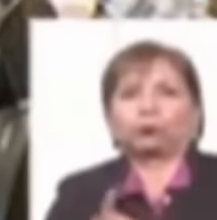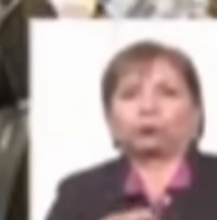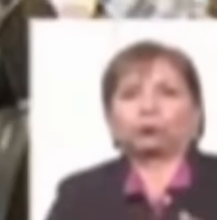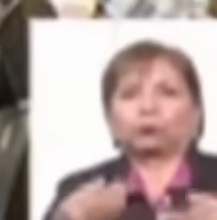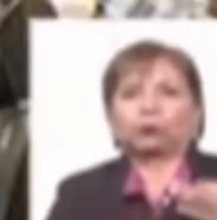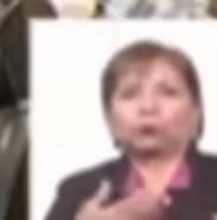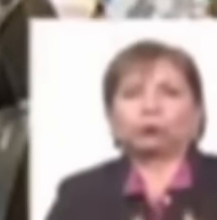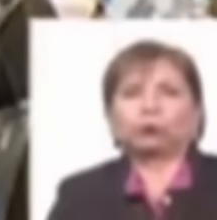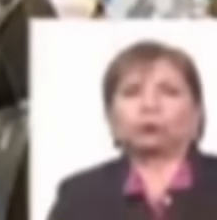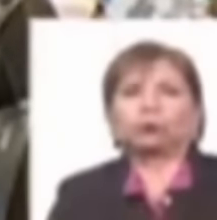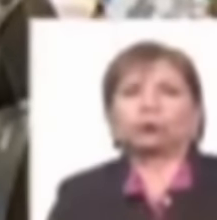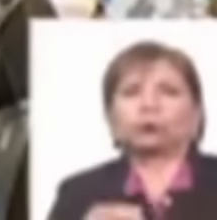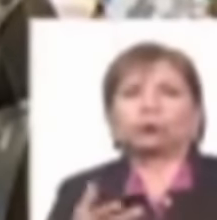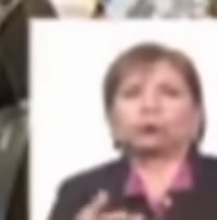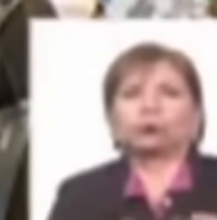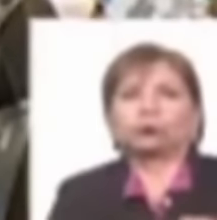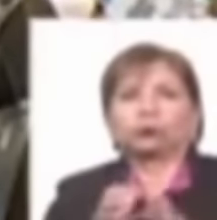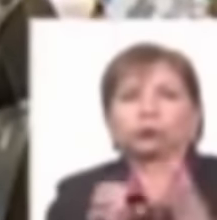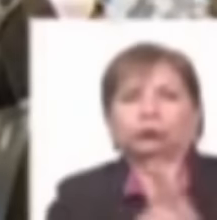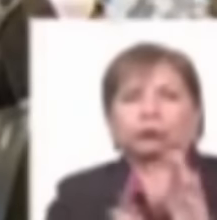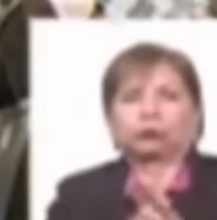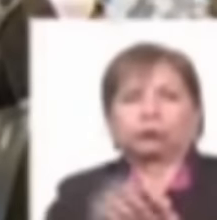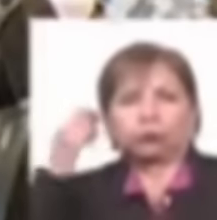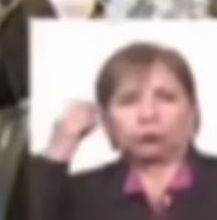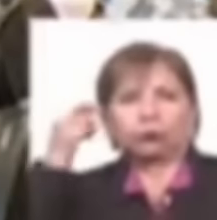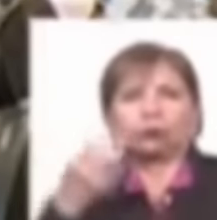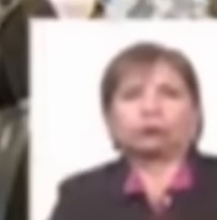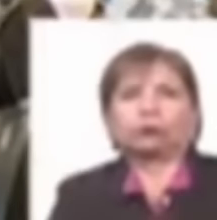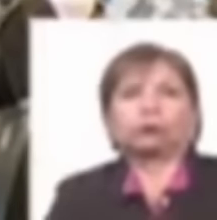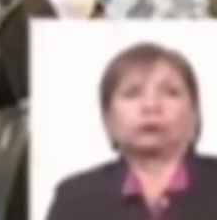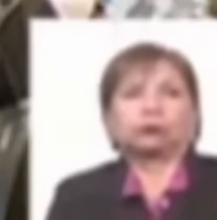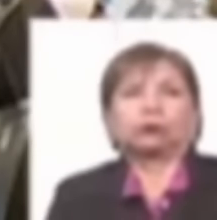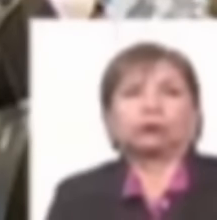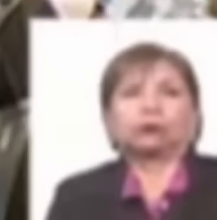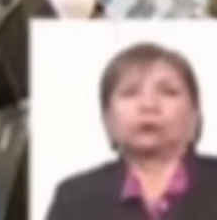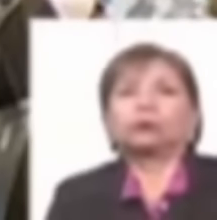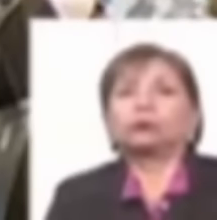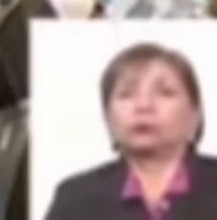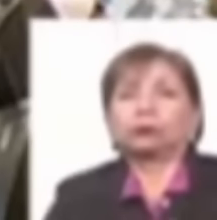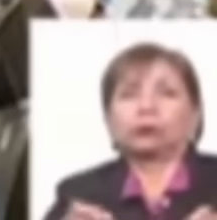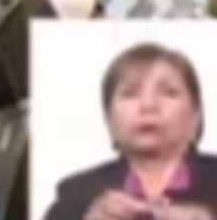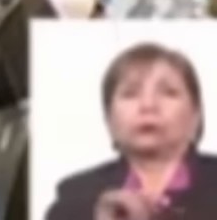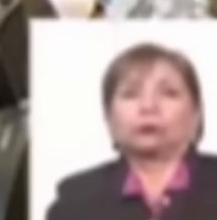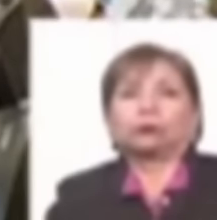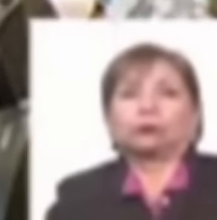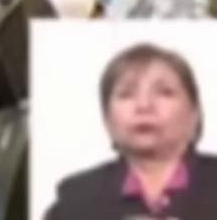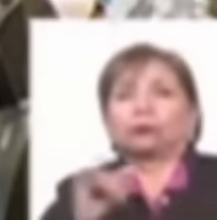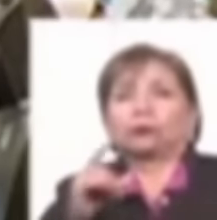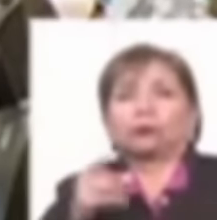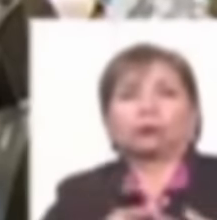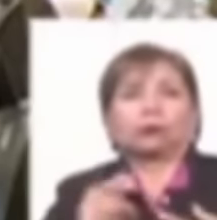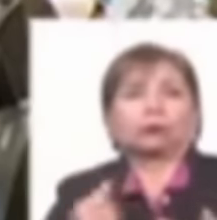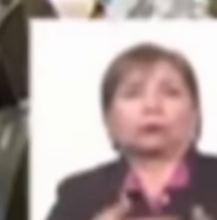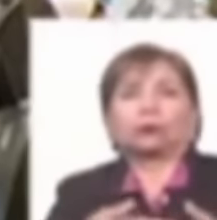Junta, inciso tercero de la Constitución Política. El Pleno de la Junta Nacional,